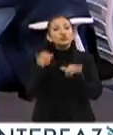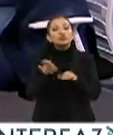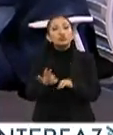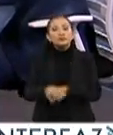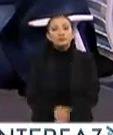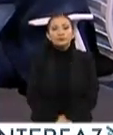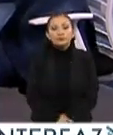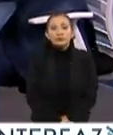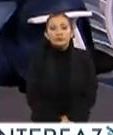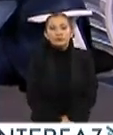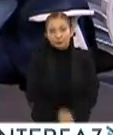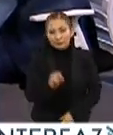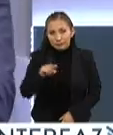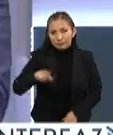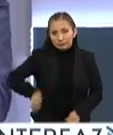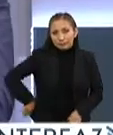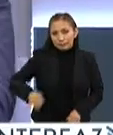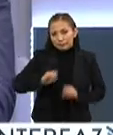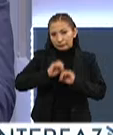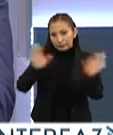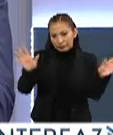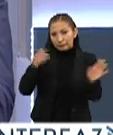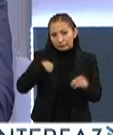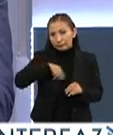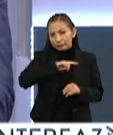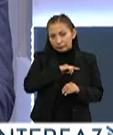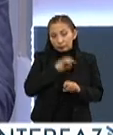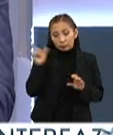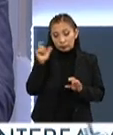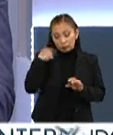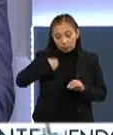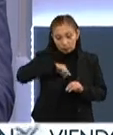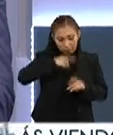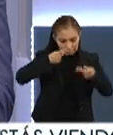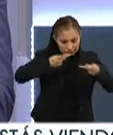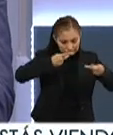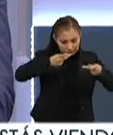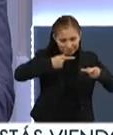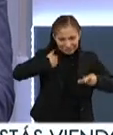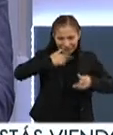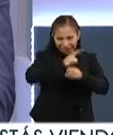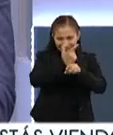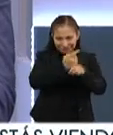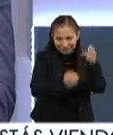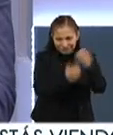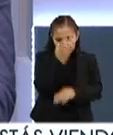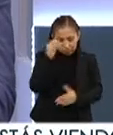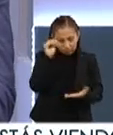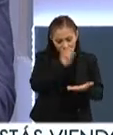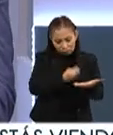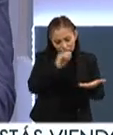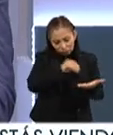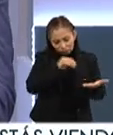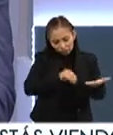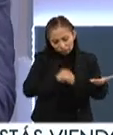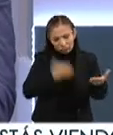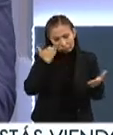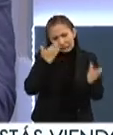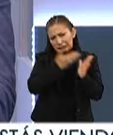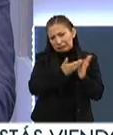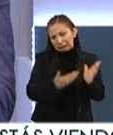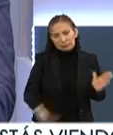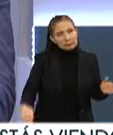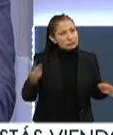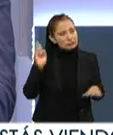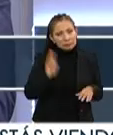carrera? Pues sí, como lo comentas, evidentemente en el momento de generar este plan de estudios es un proceso largo, es